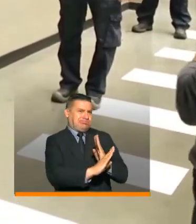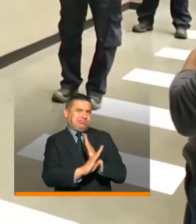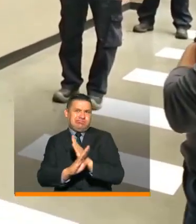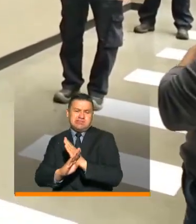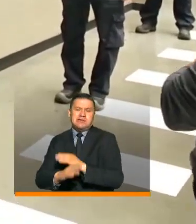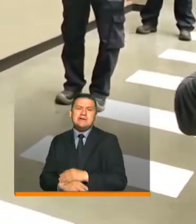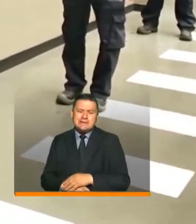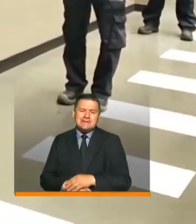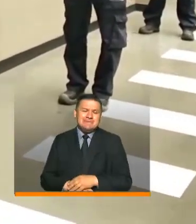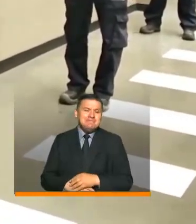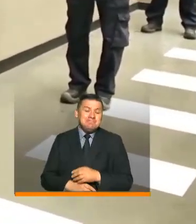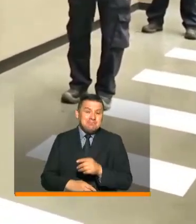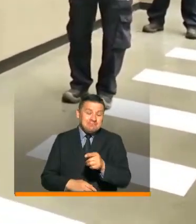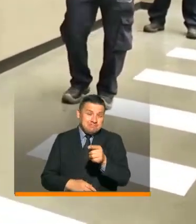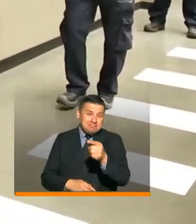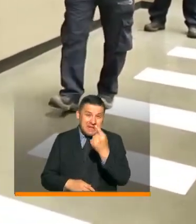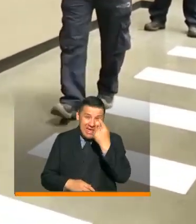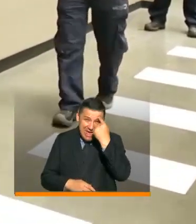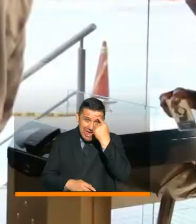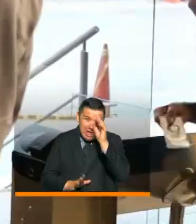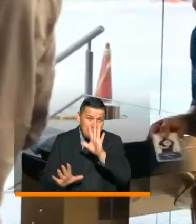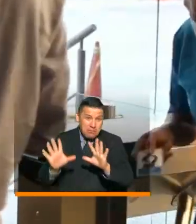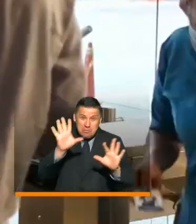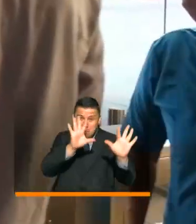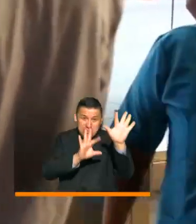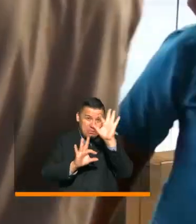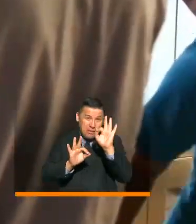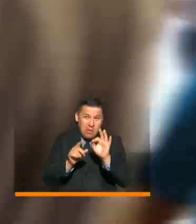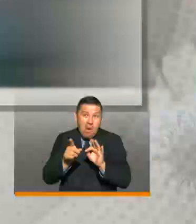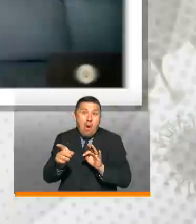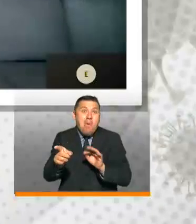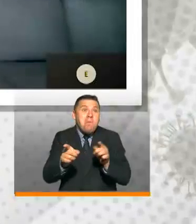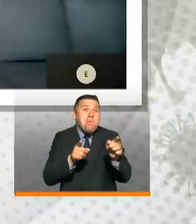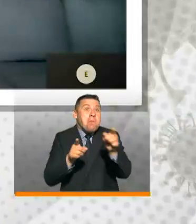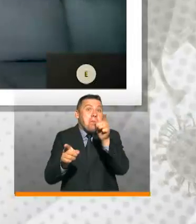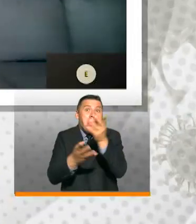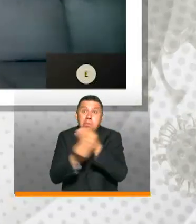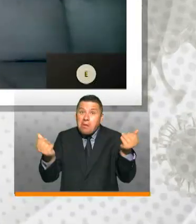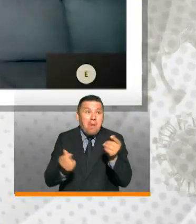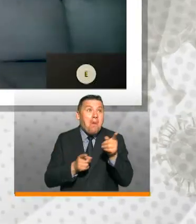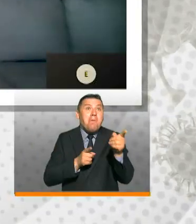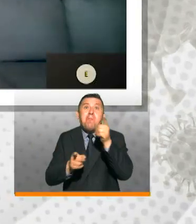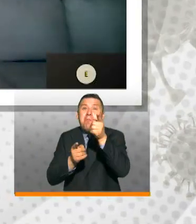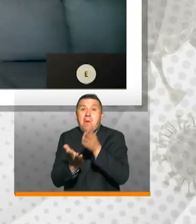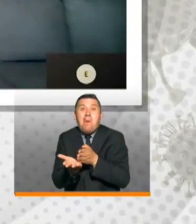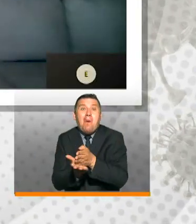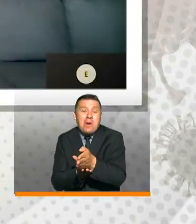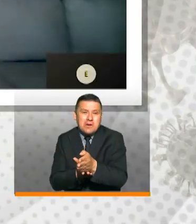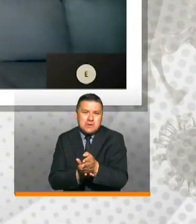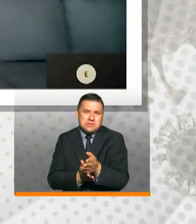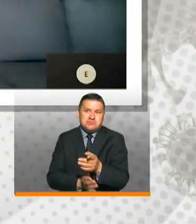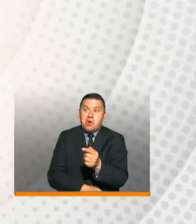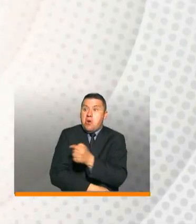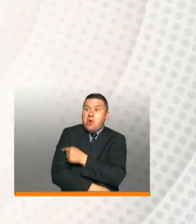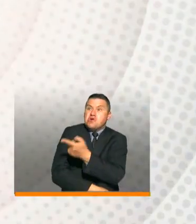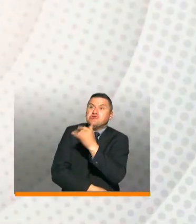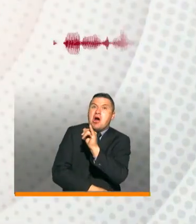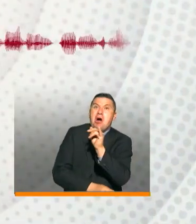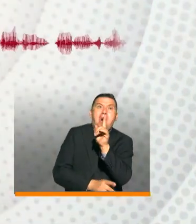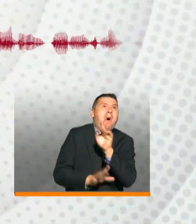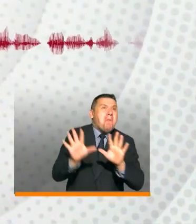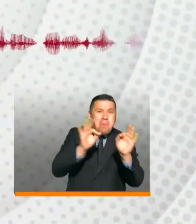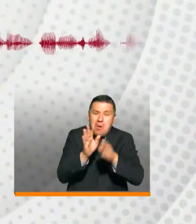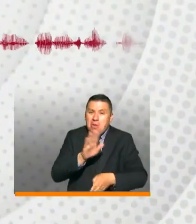que creamos que en realidad el virus todavía está, el virus no se ha ido, ni aun cuando estén las vacunas todavía.